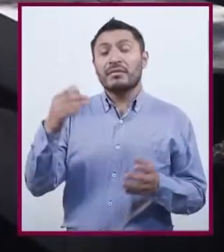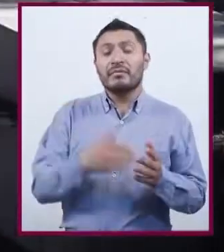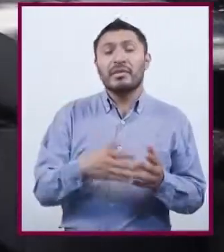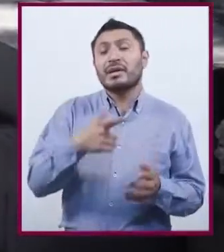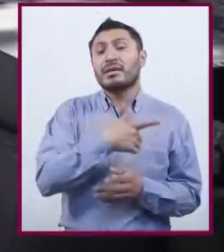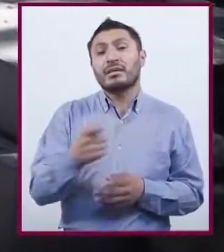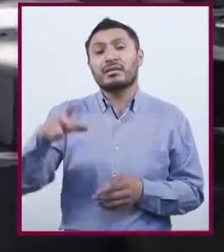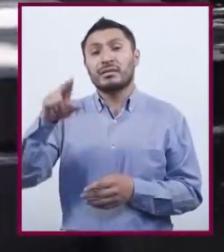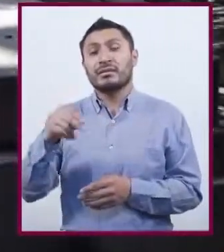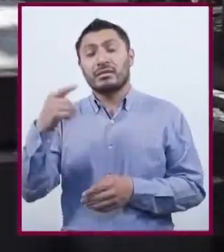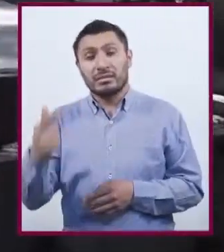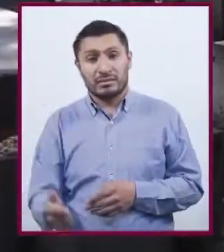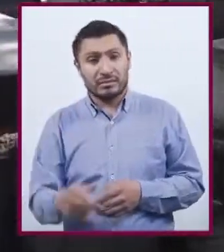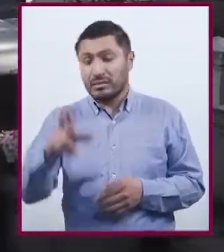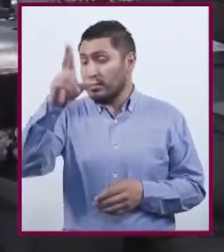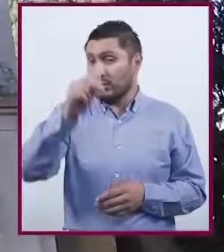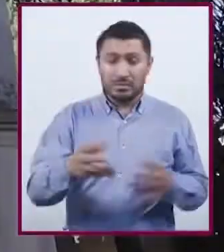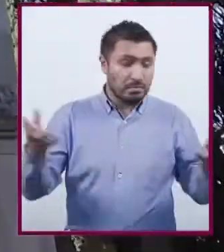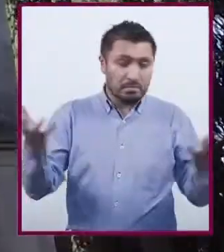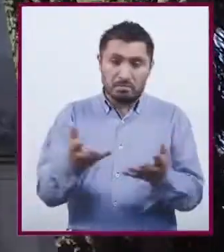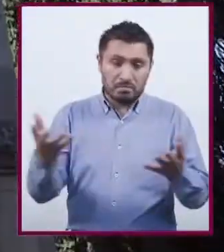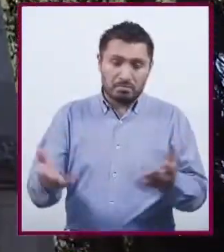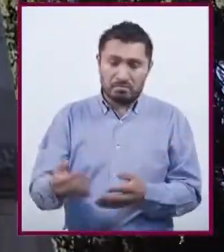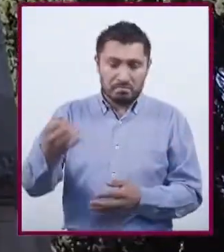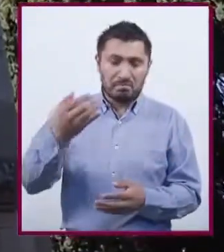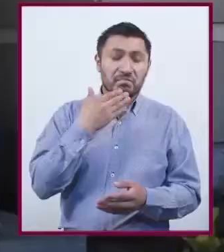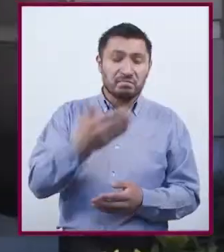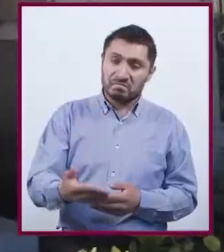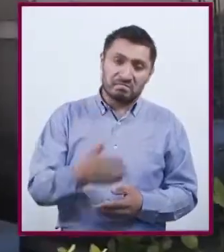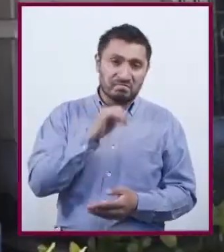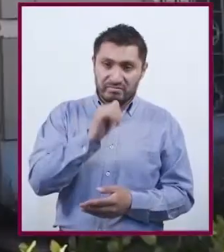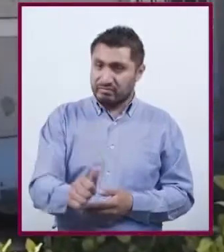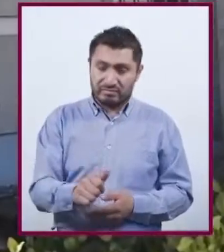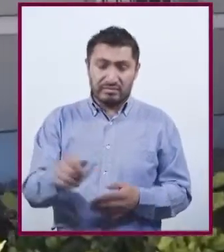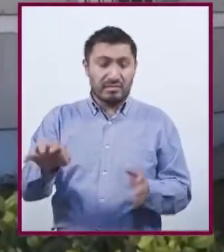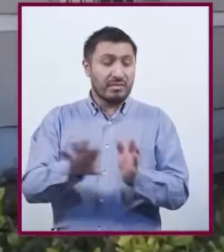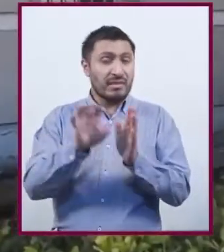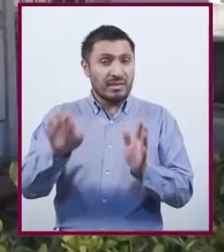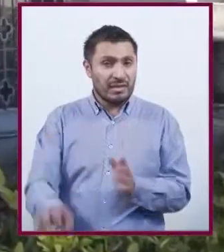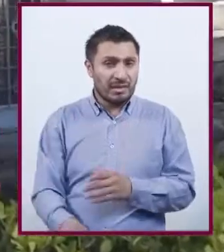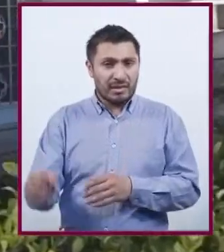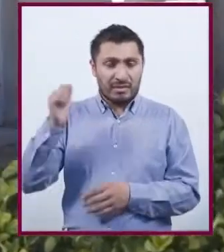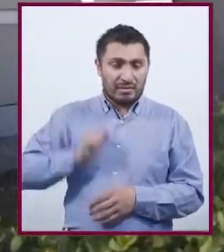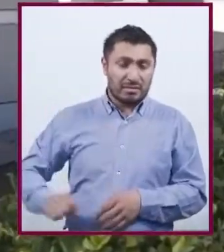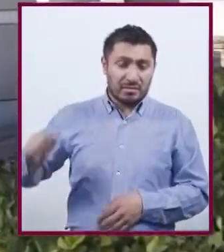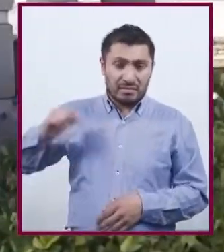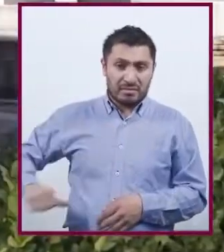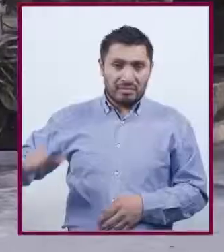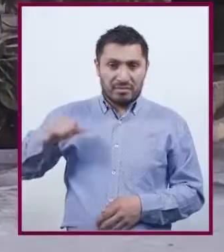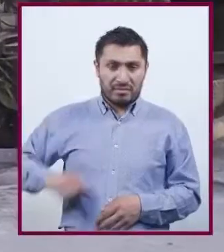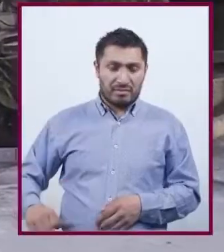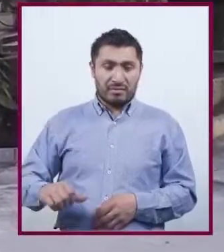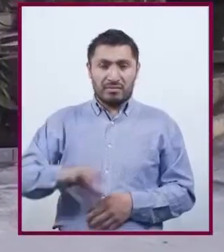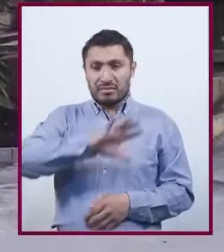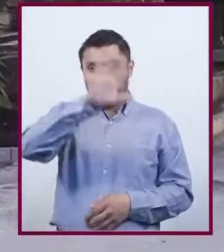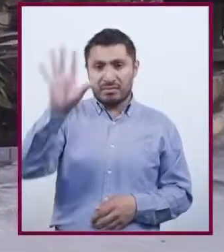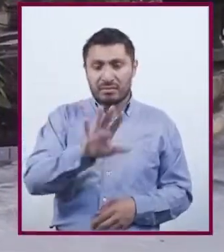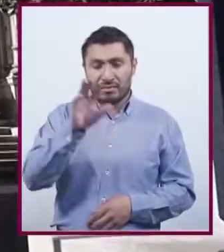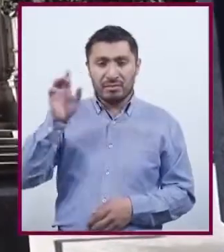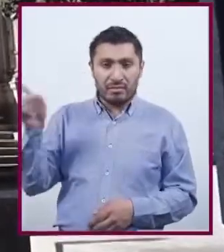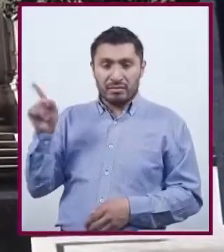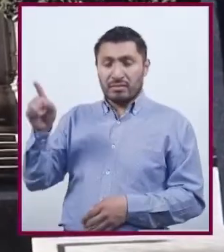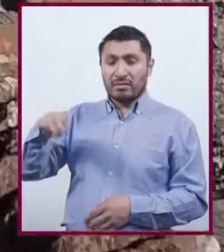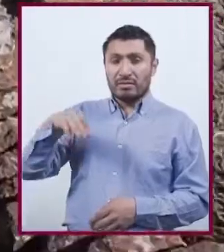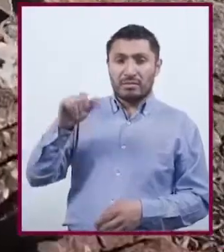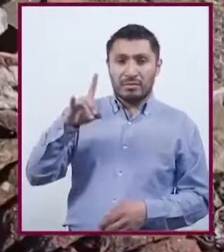1787 no produjo los resultados esperados. Por ejemplo, en el viejo continente, específicamente Madrid, la capital de la